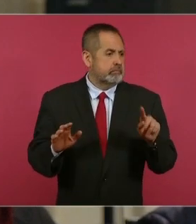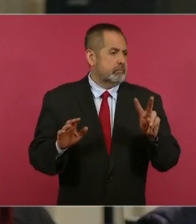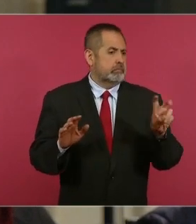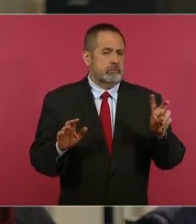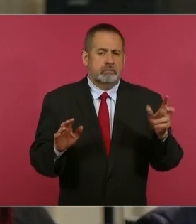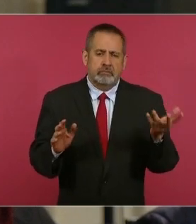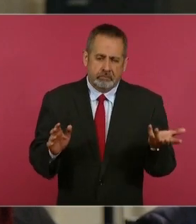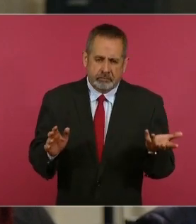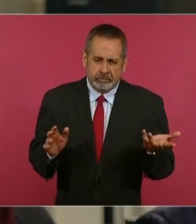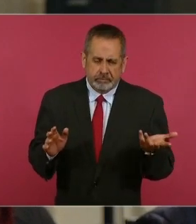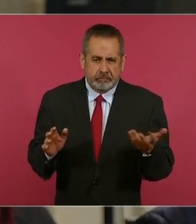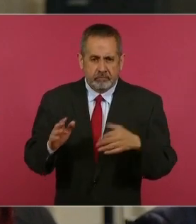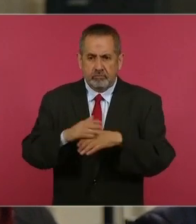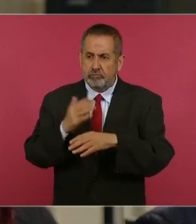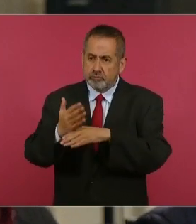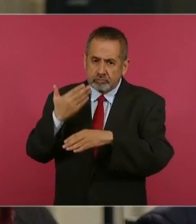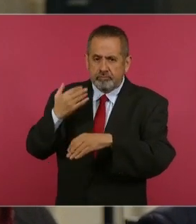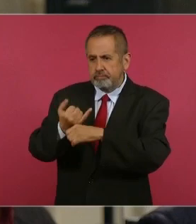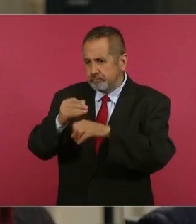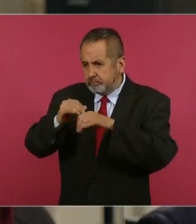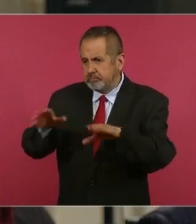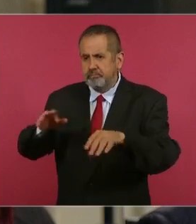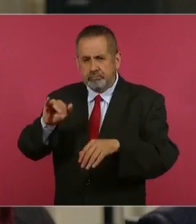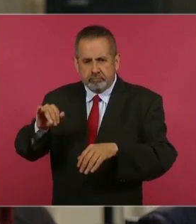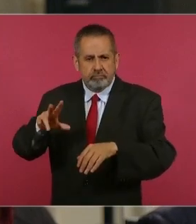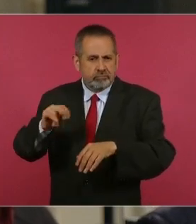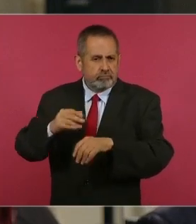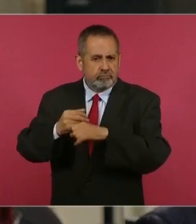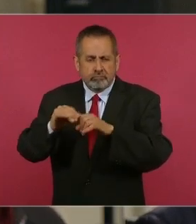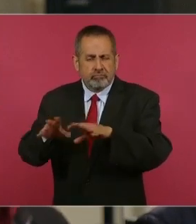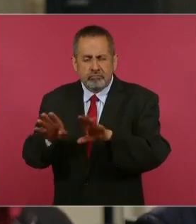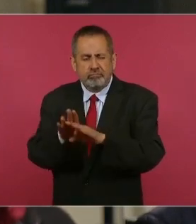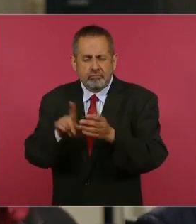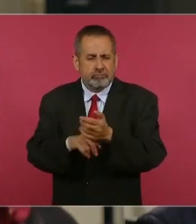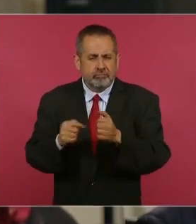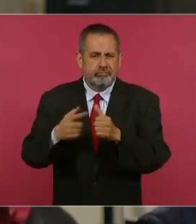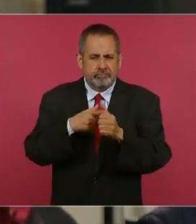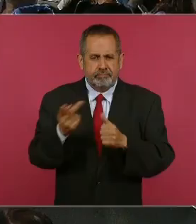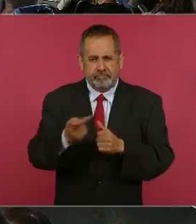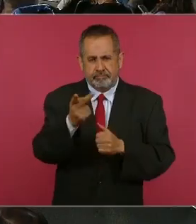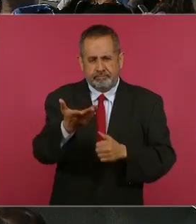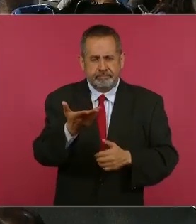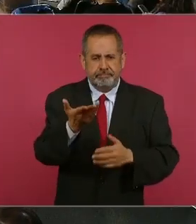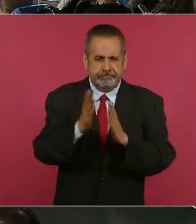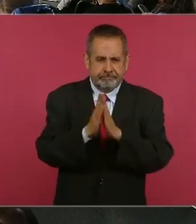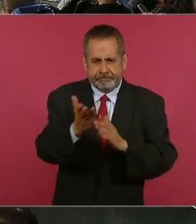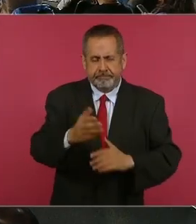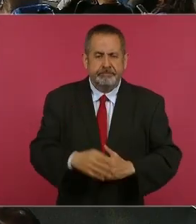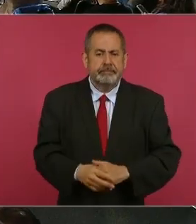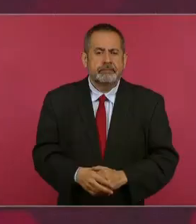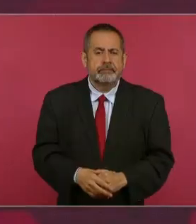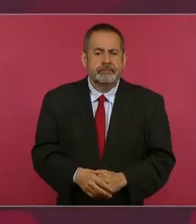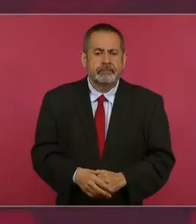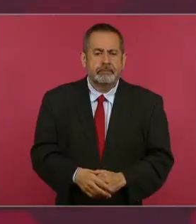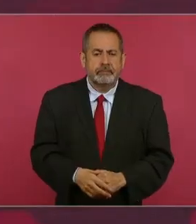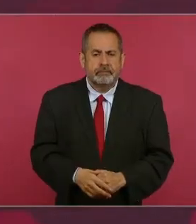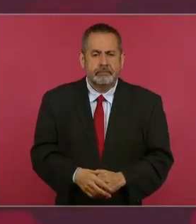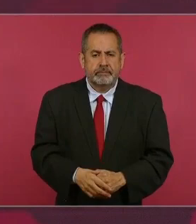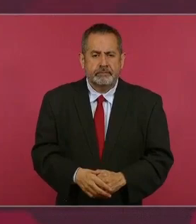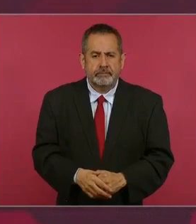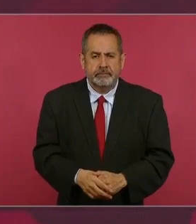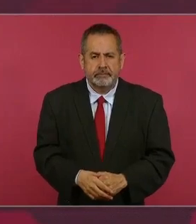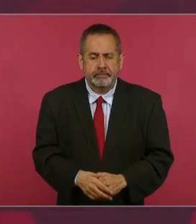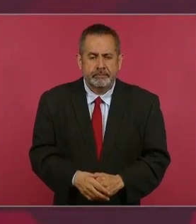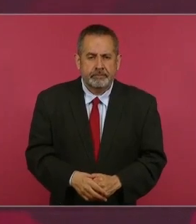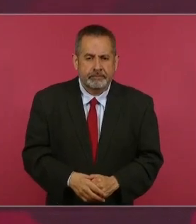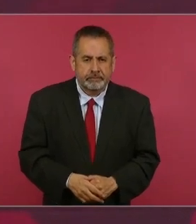de pérdida de vidas humanas, tal vez, porque si hubo información, no hubo información. Como primer tema, presidente, por favor. Bueno, mira, el